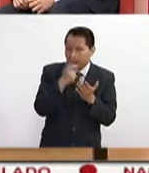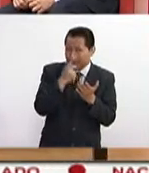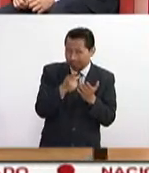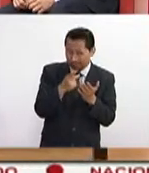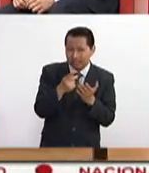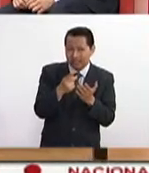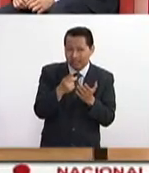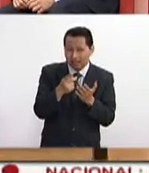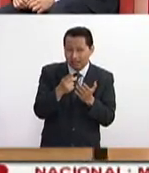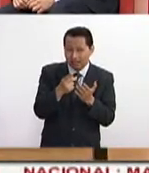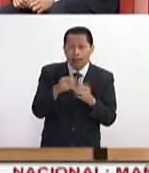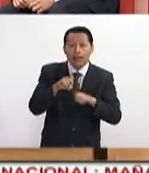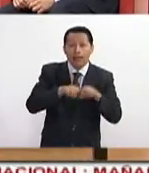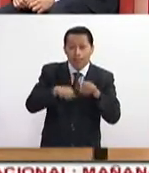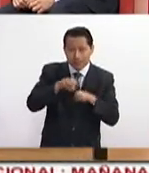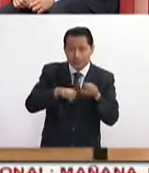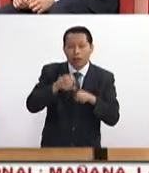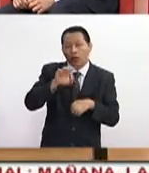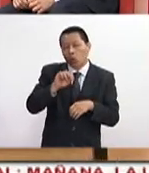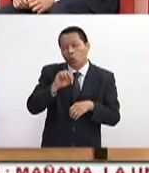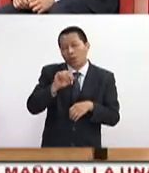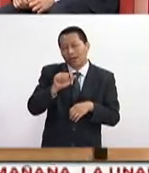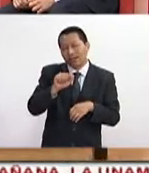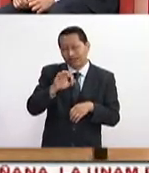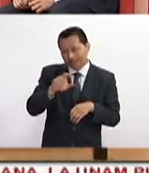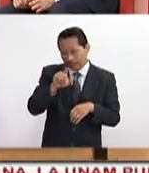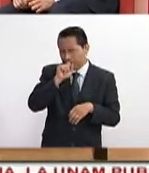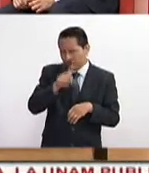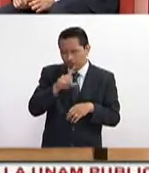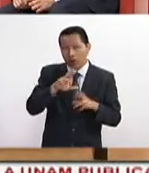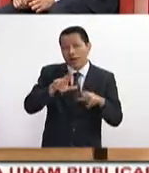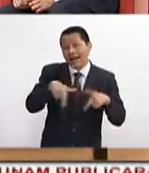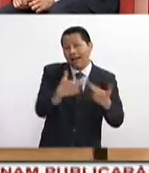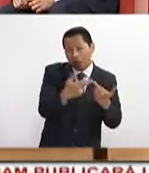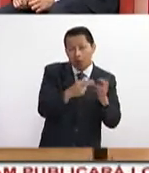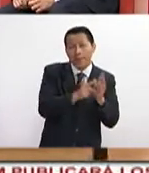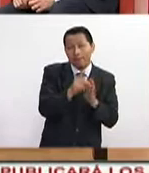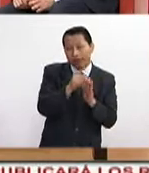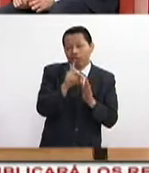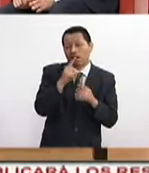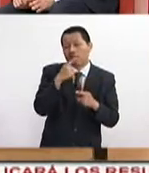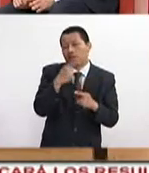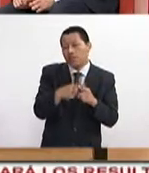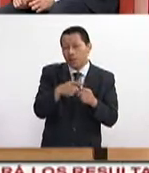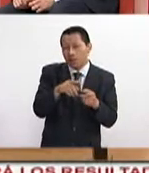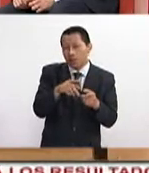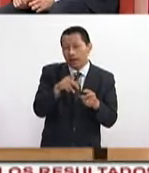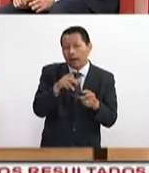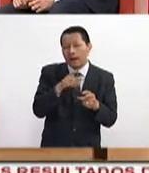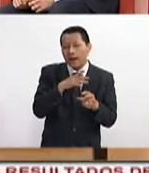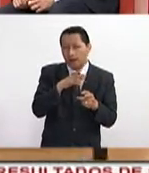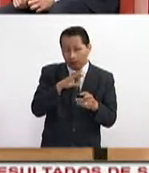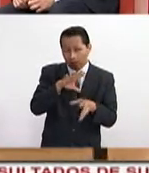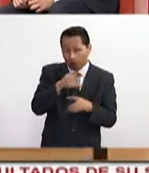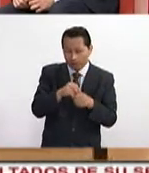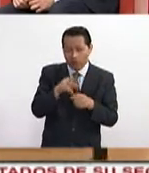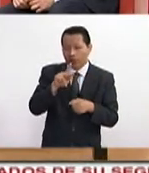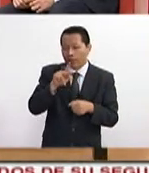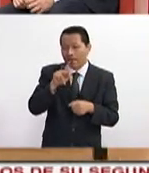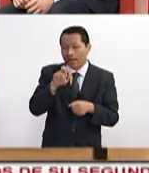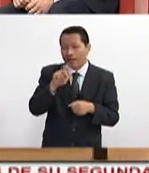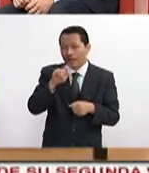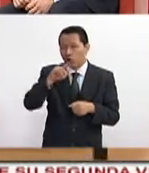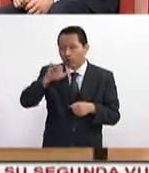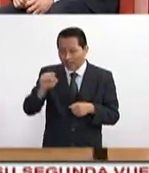tiene, que la empresa OAS le regaló un departamento por Petrobras, por todo el caso de Petrobras,